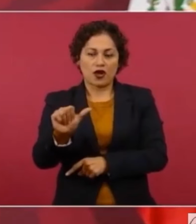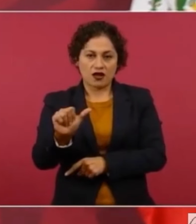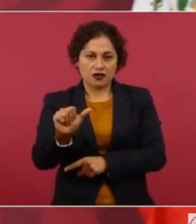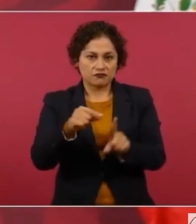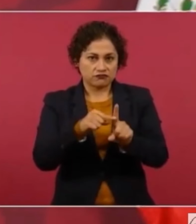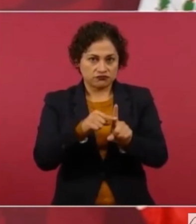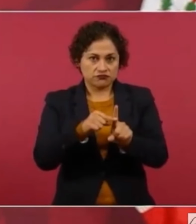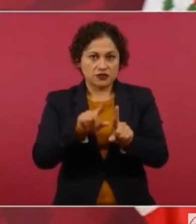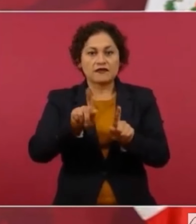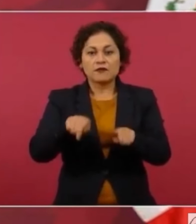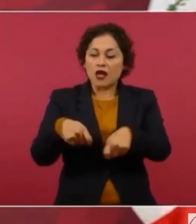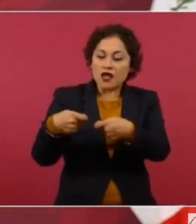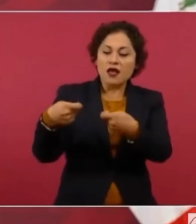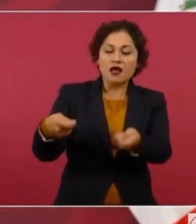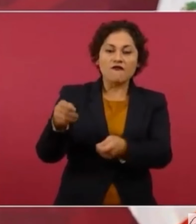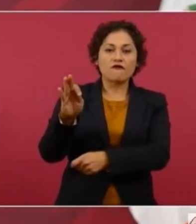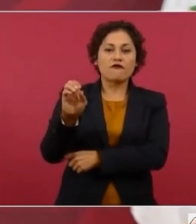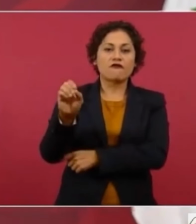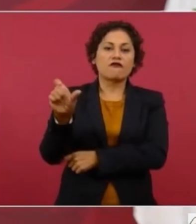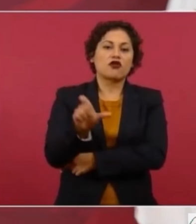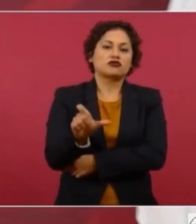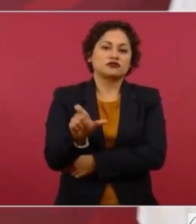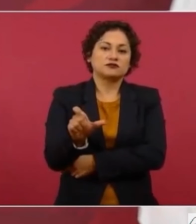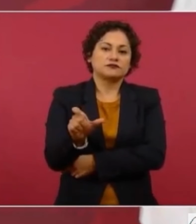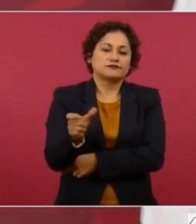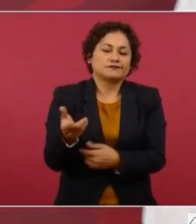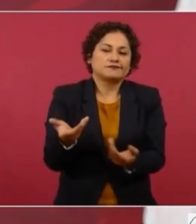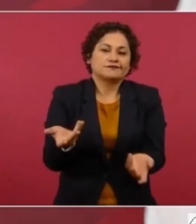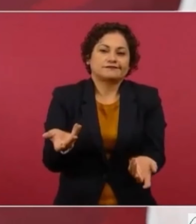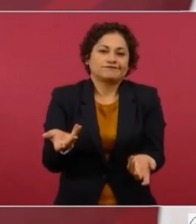y con Fox, desde luego,